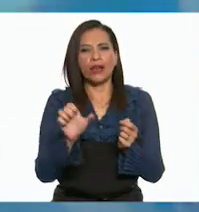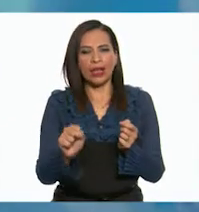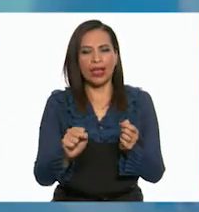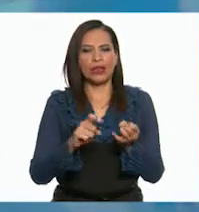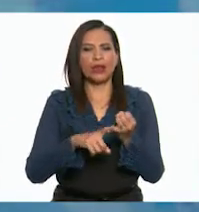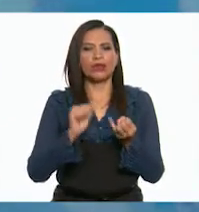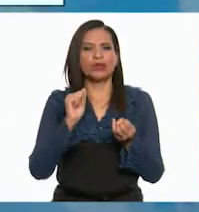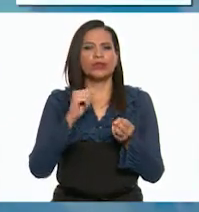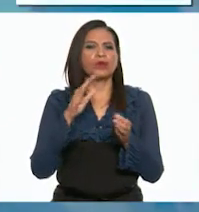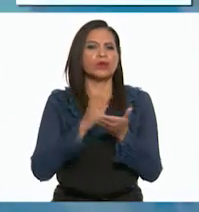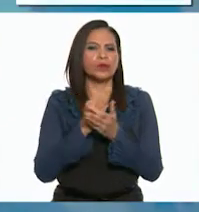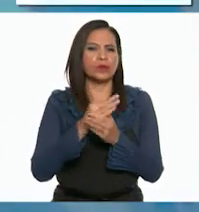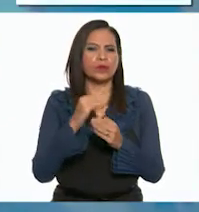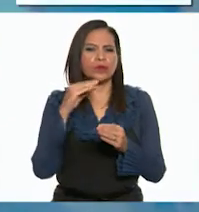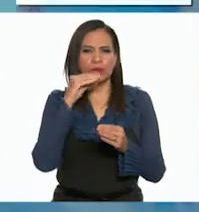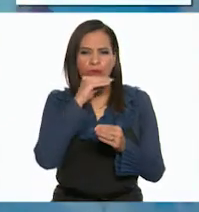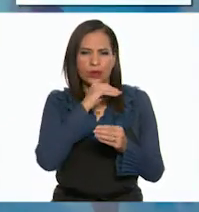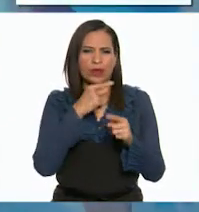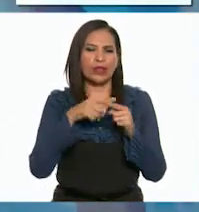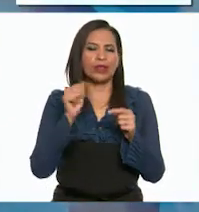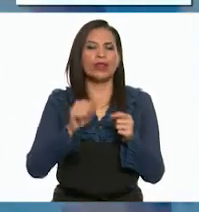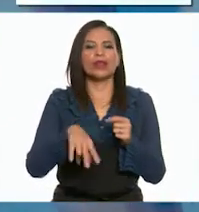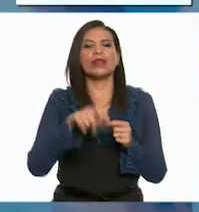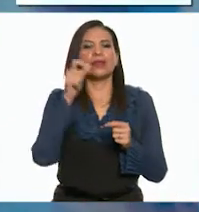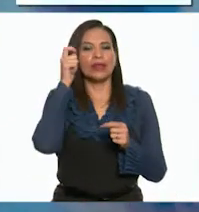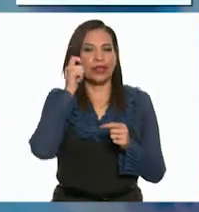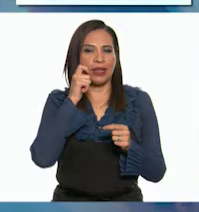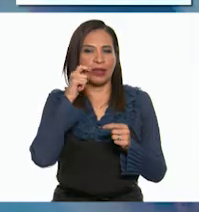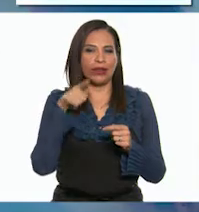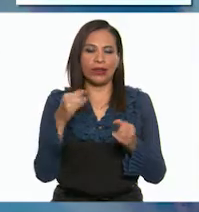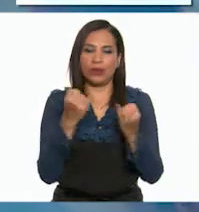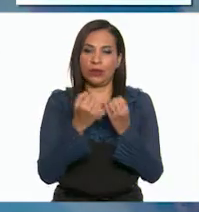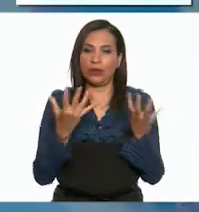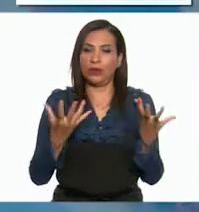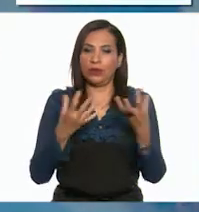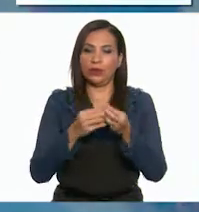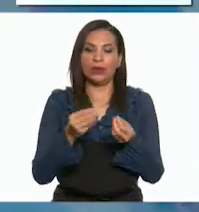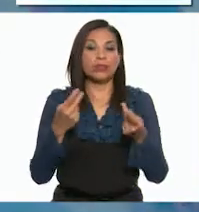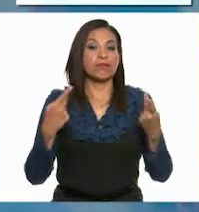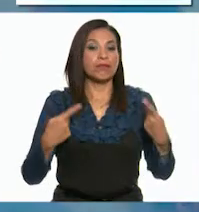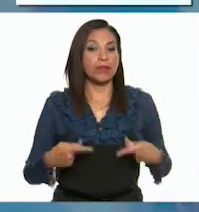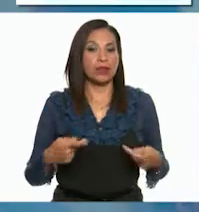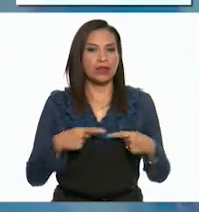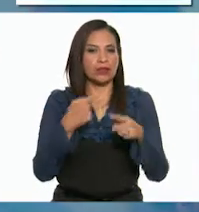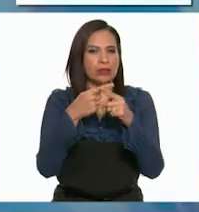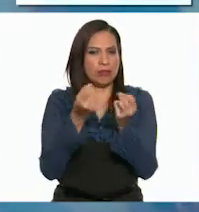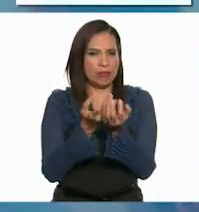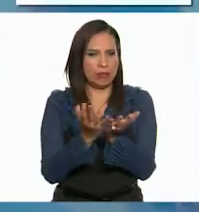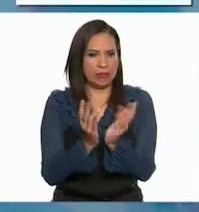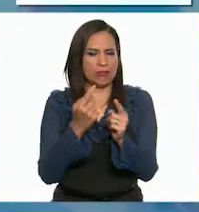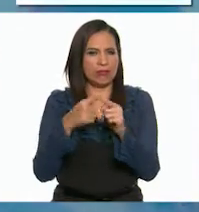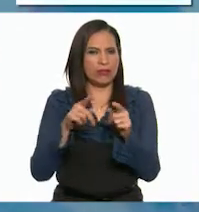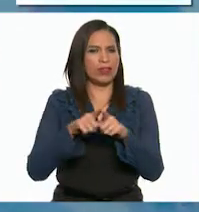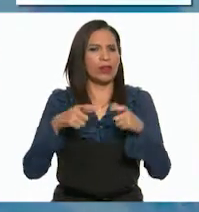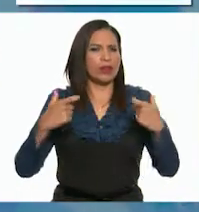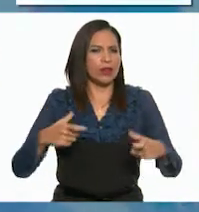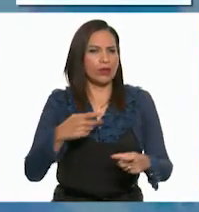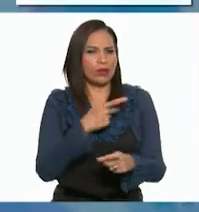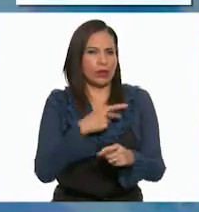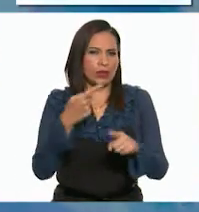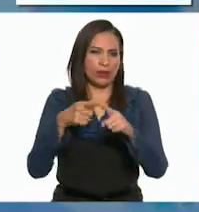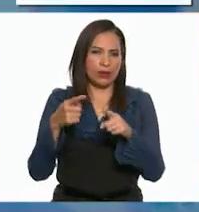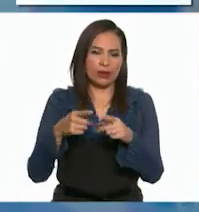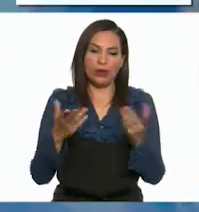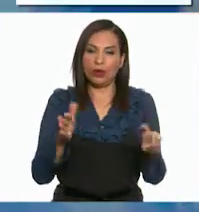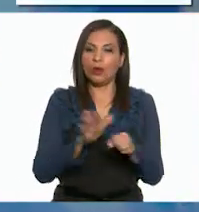mulatos como Vicente Guerrero. Sí que su tropa estaba integrada por personas de varias castas y clases sociales, lo